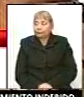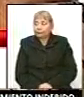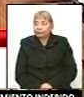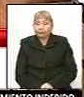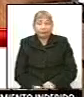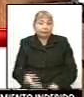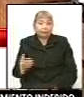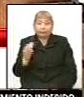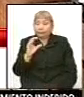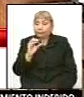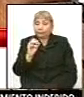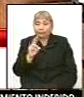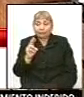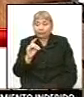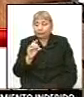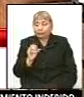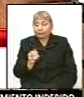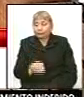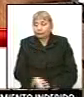No hay quórum.